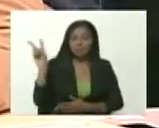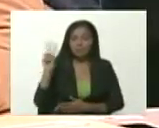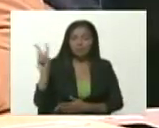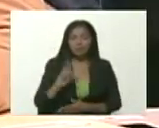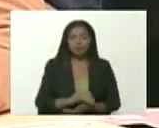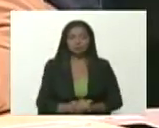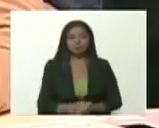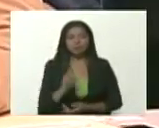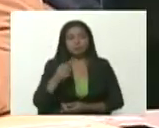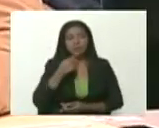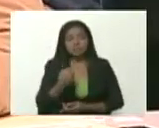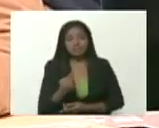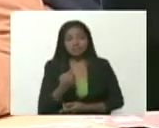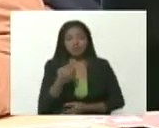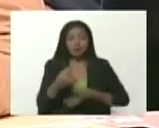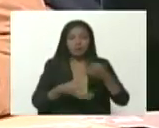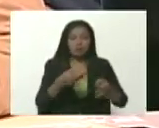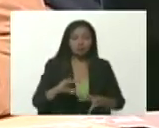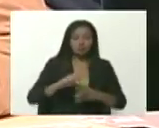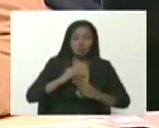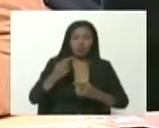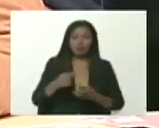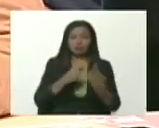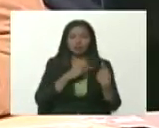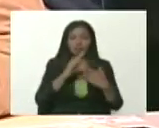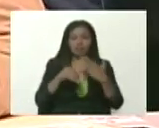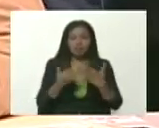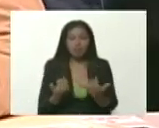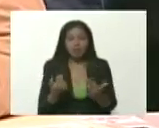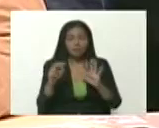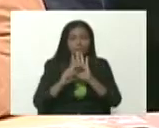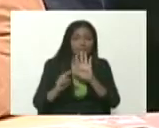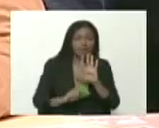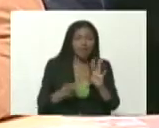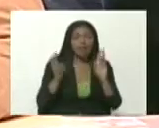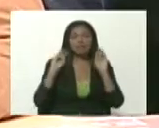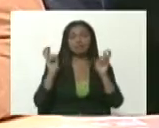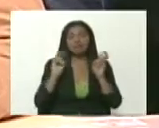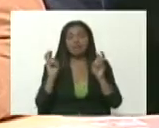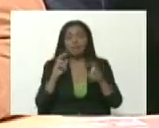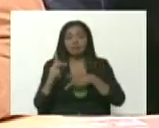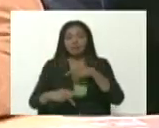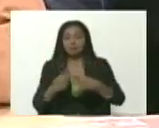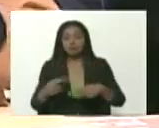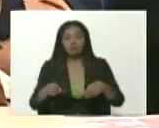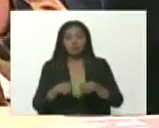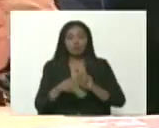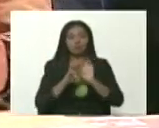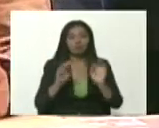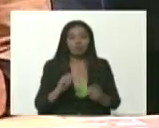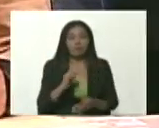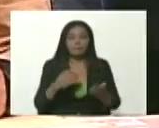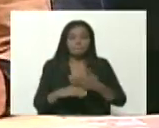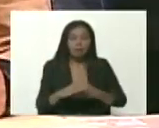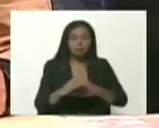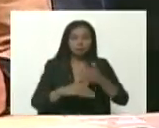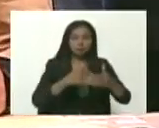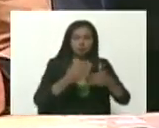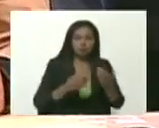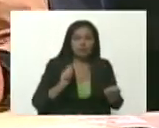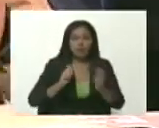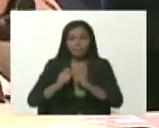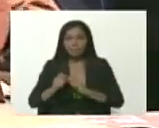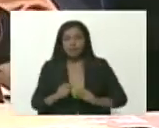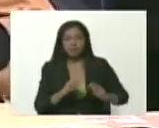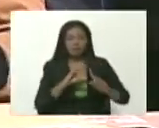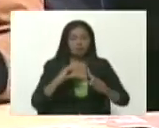decir, presidente, que se ha asumido la tarea que usted ha indicado, que es el tema de la producción. Vamos progresivamente cambiando una